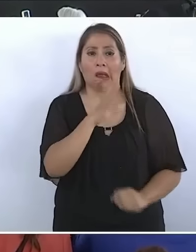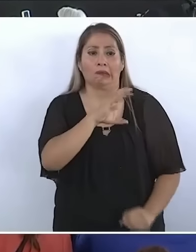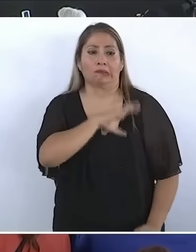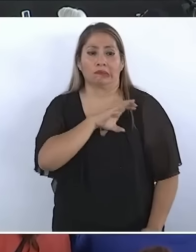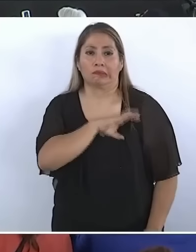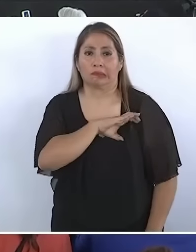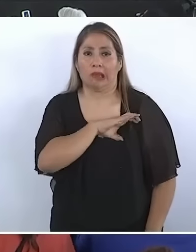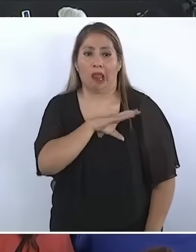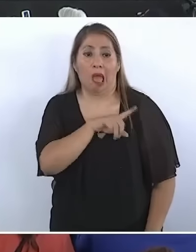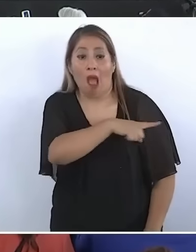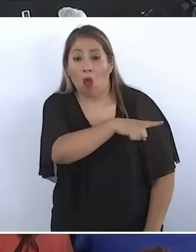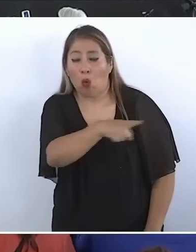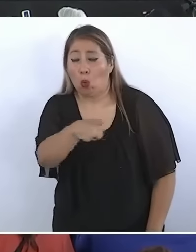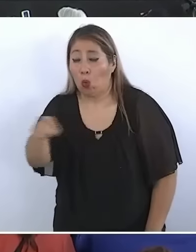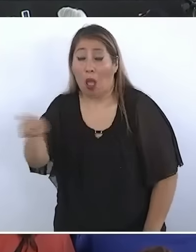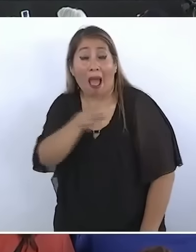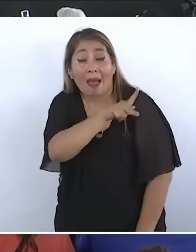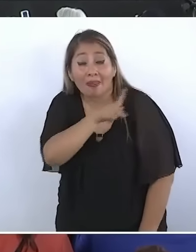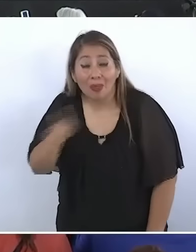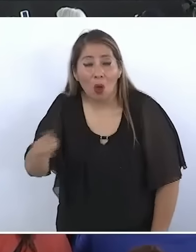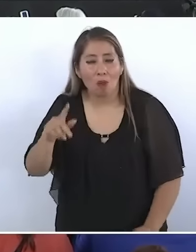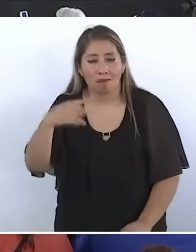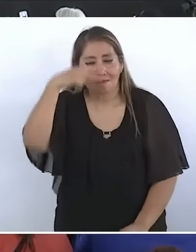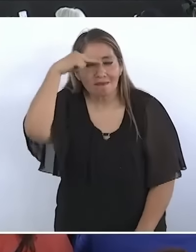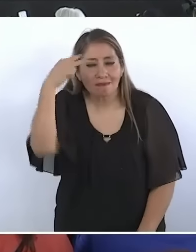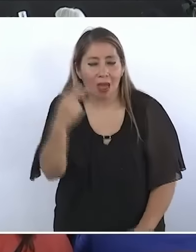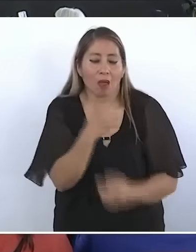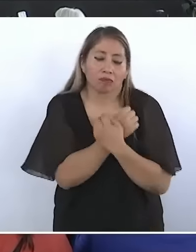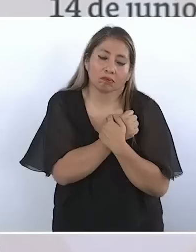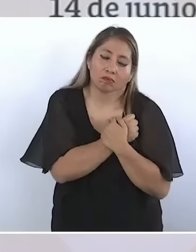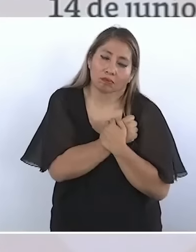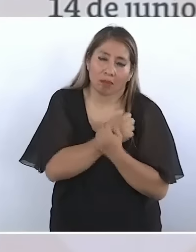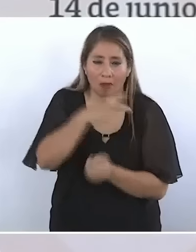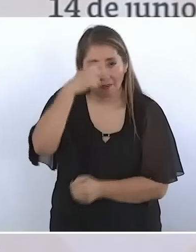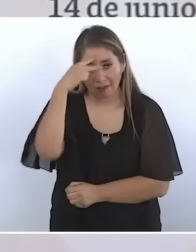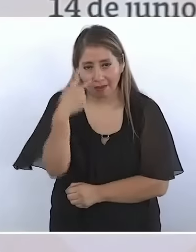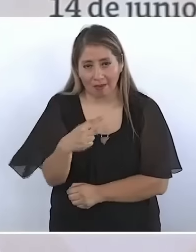pueblo, que ame al pueblo.